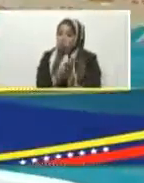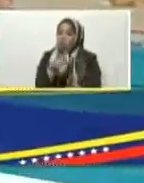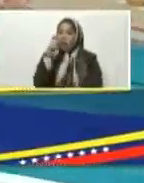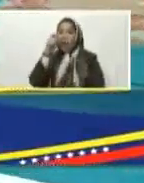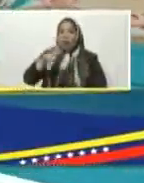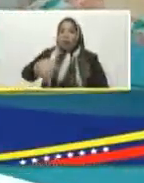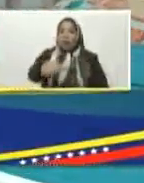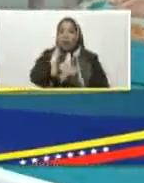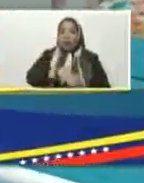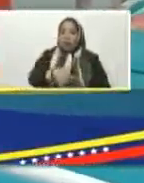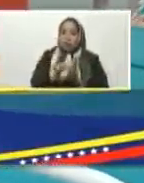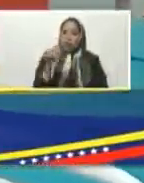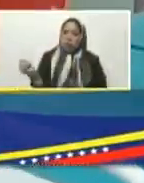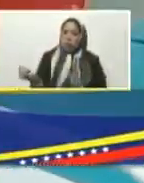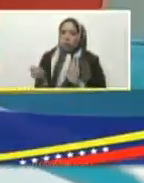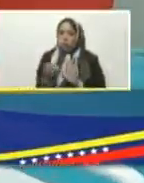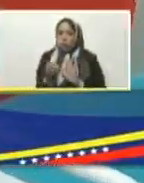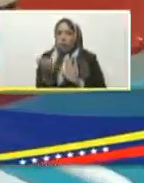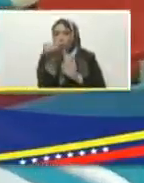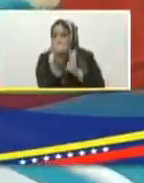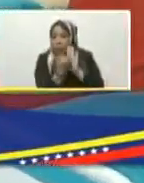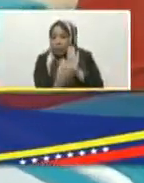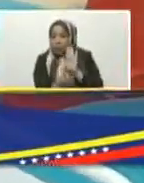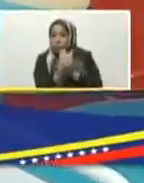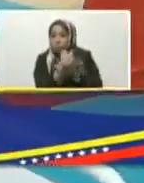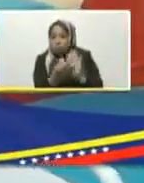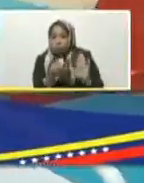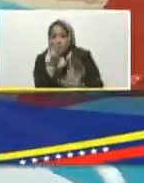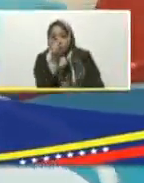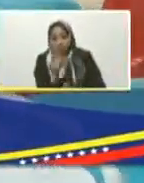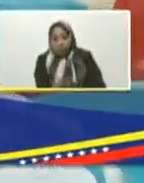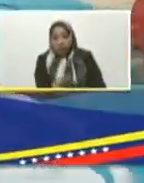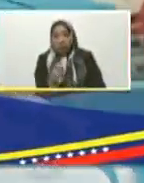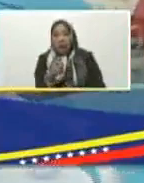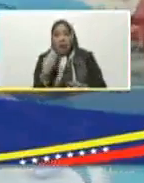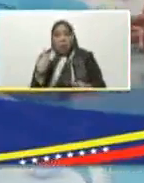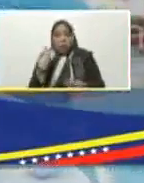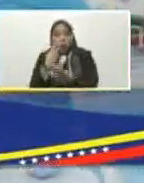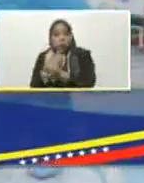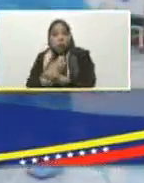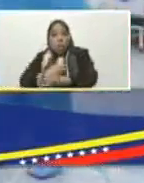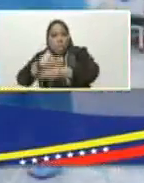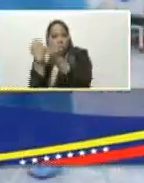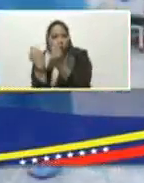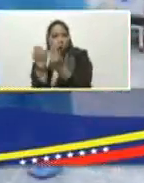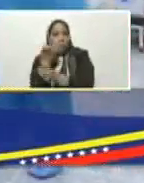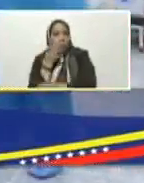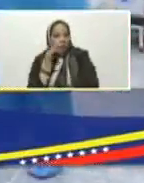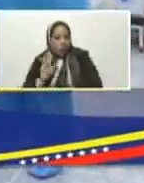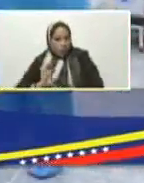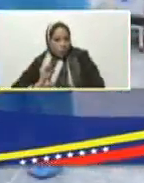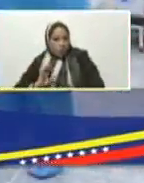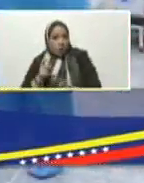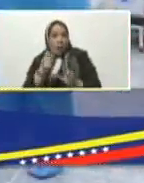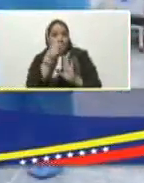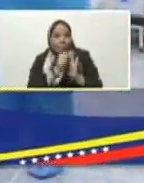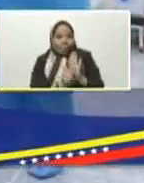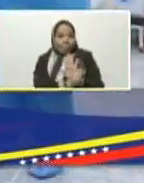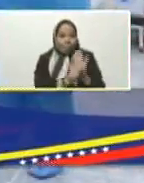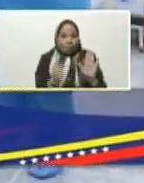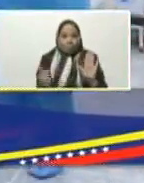pueblo en las intervenciones quirúrgicas de traumatología, cirugía pediátrica,